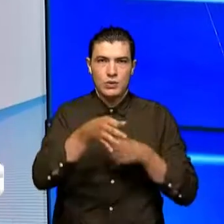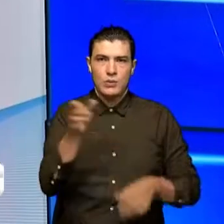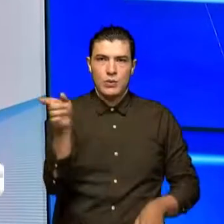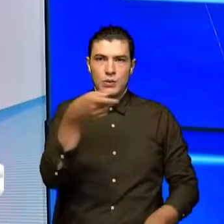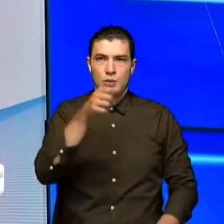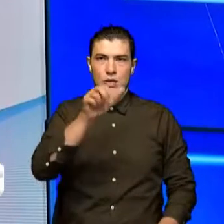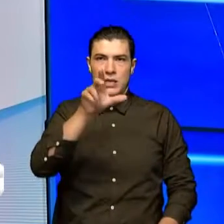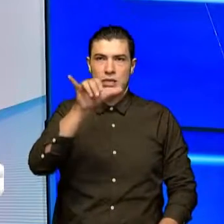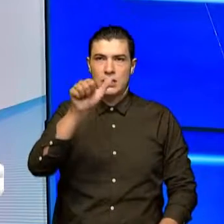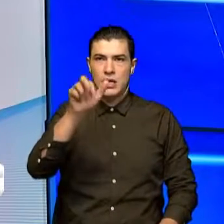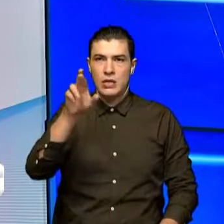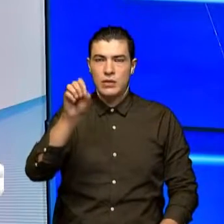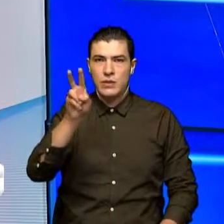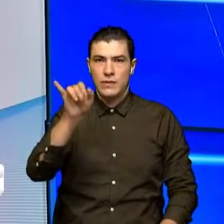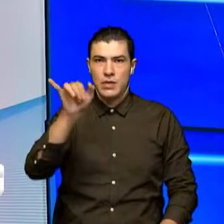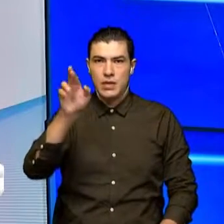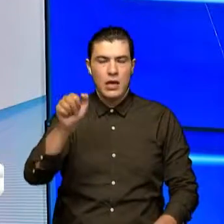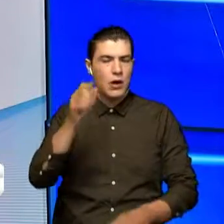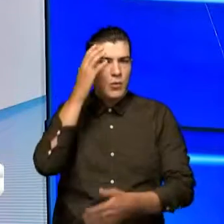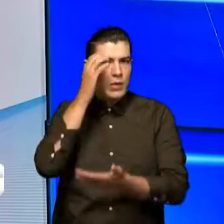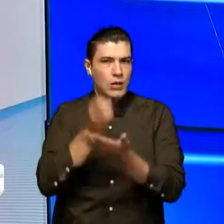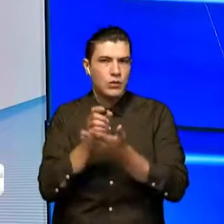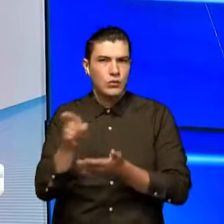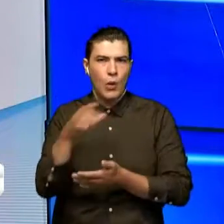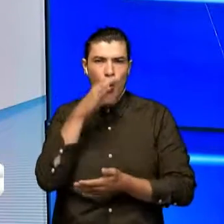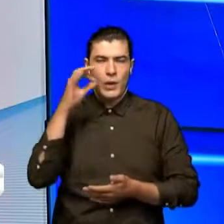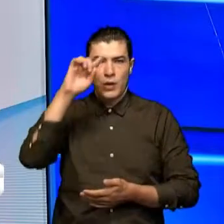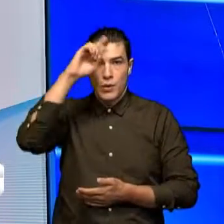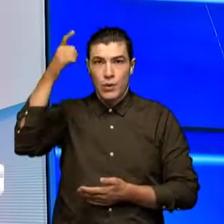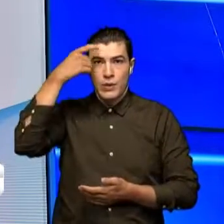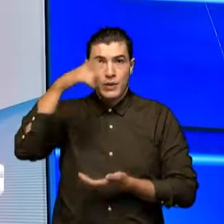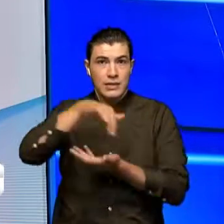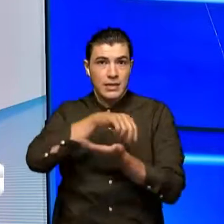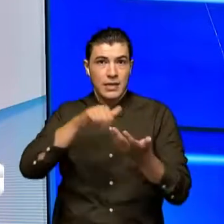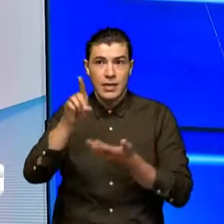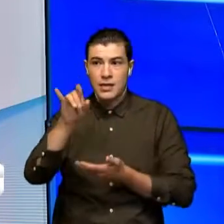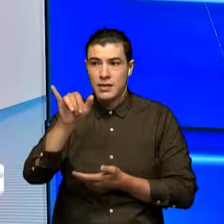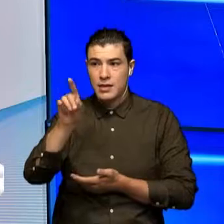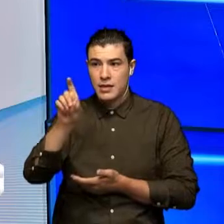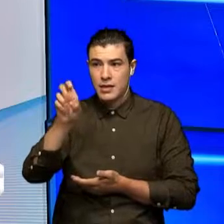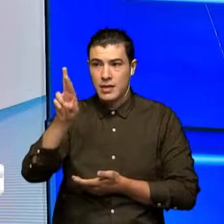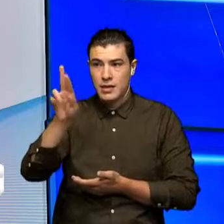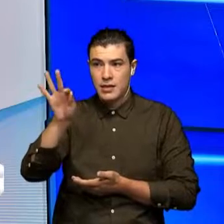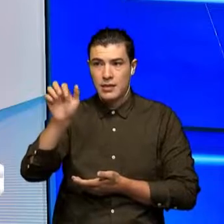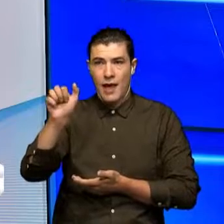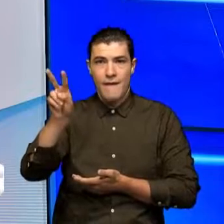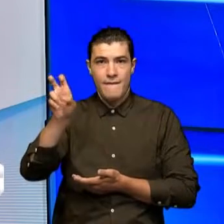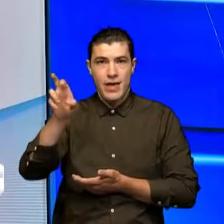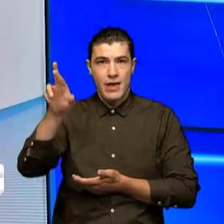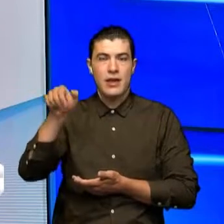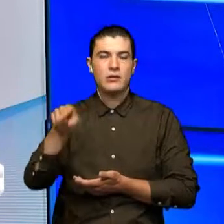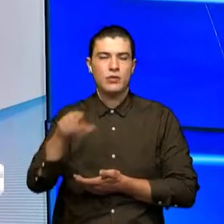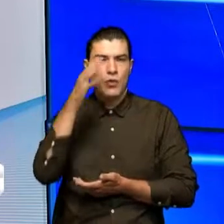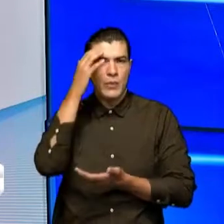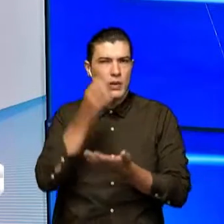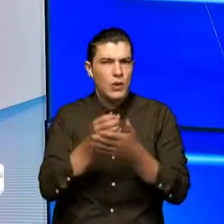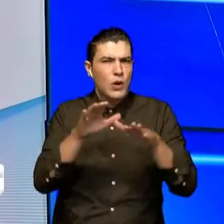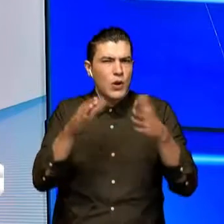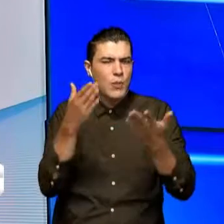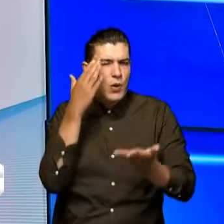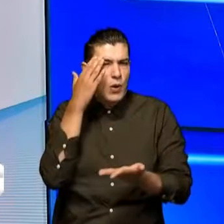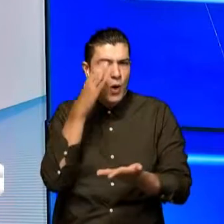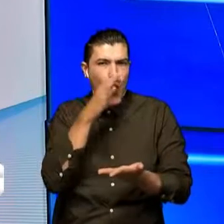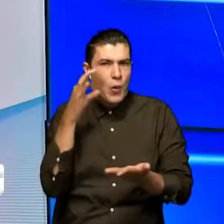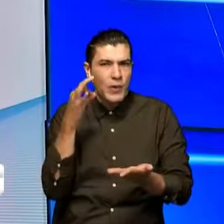pero qué opina la primera autoridad del departamento del gobernador de santander vamos a hacer contacto con nuestra compañera maría angélica marín quien no tiene